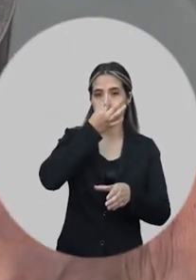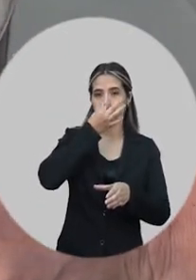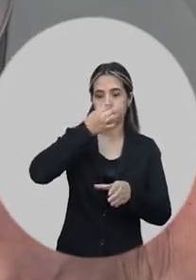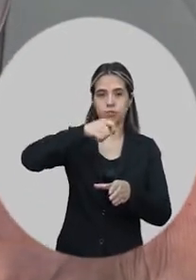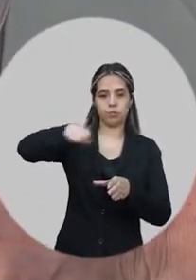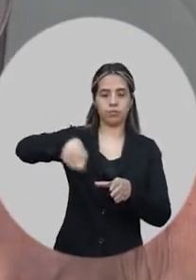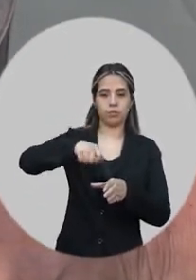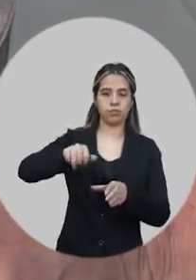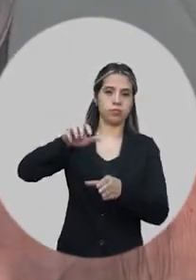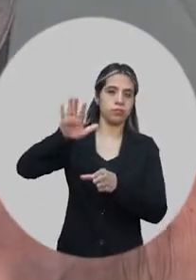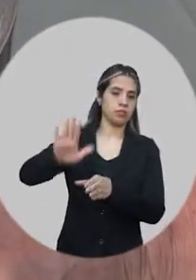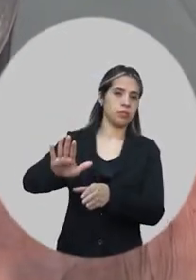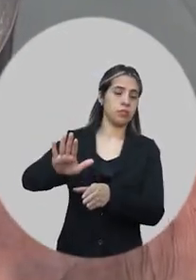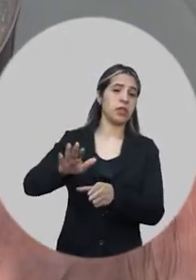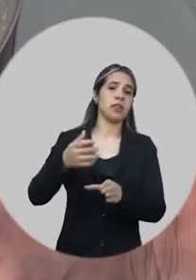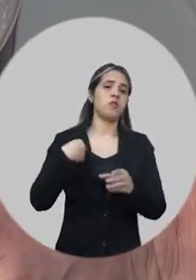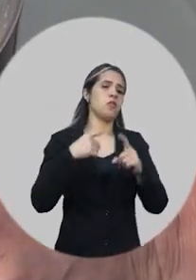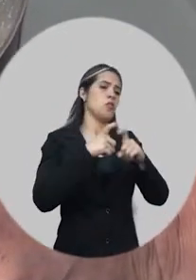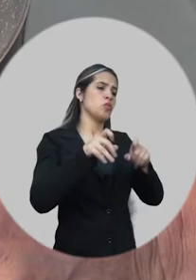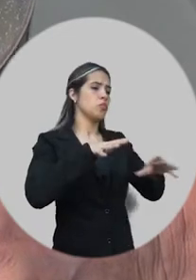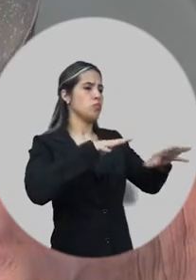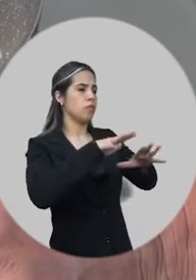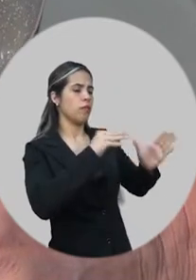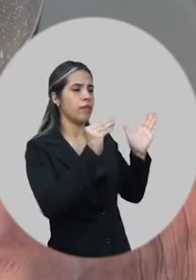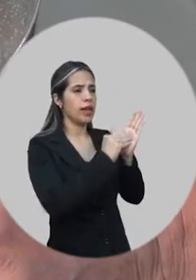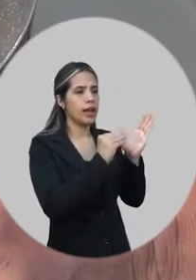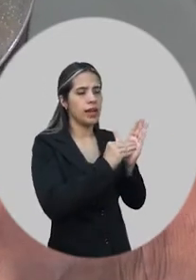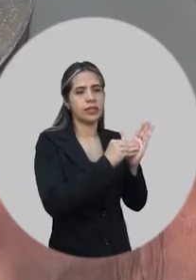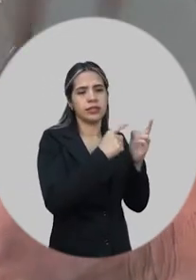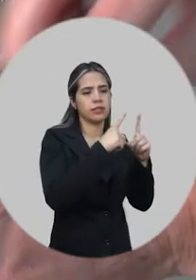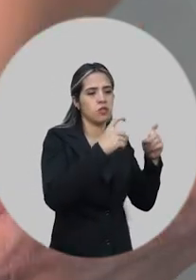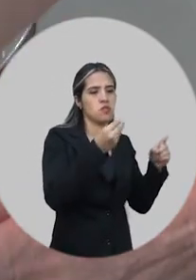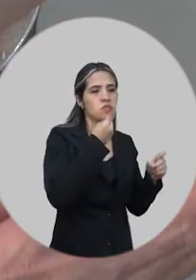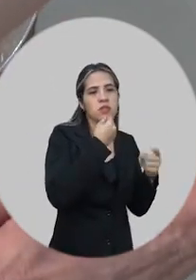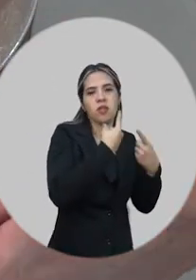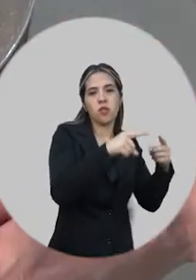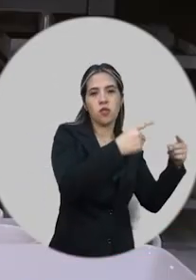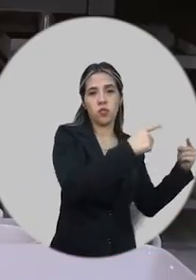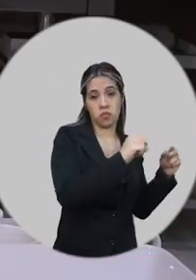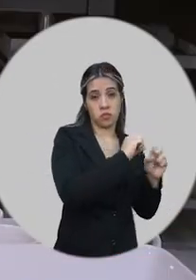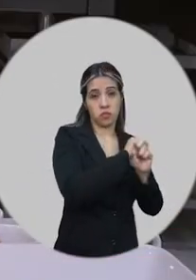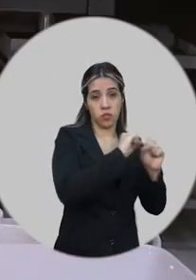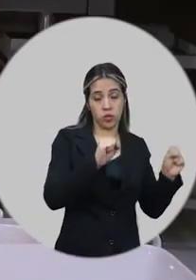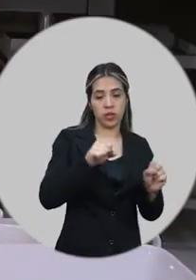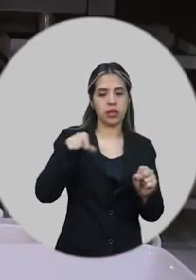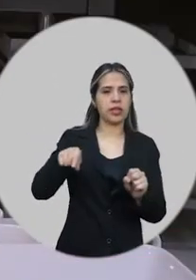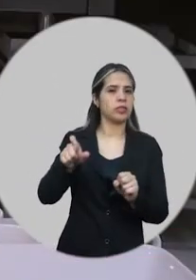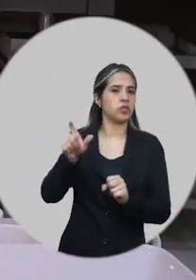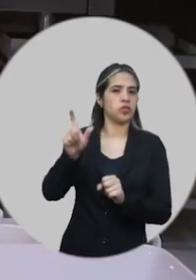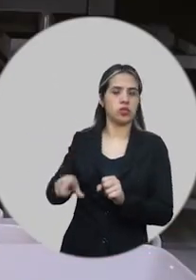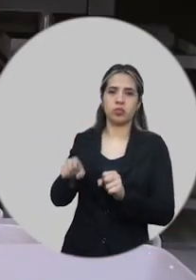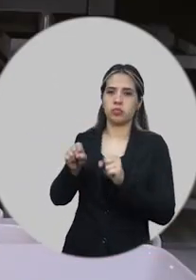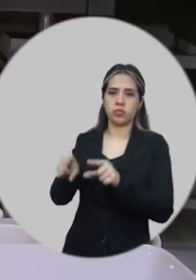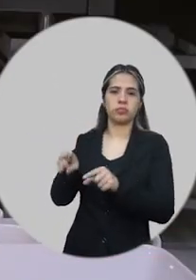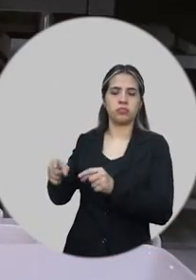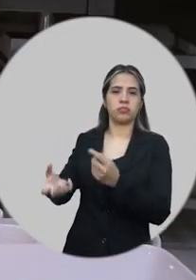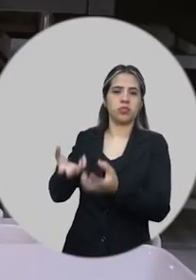haciendo otras cosas o preparamos el postre o ponemos la mesa. Esto se cocina